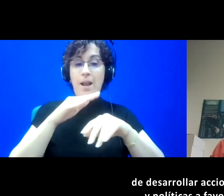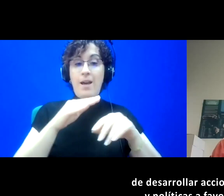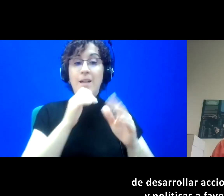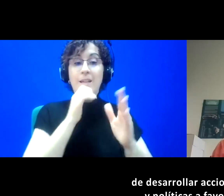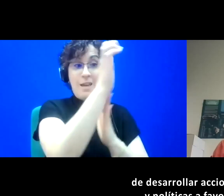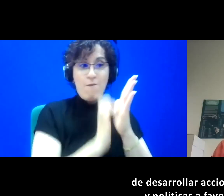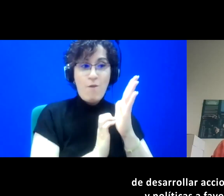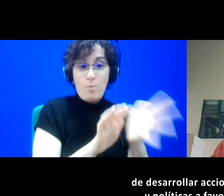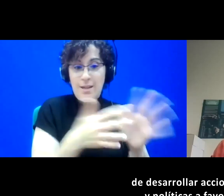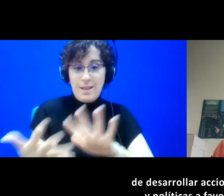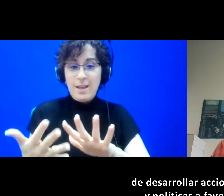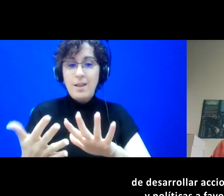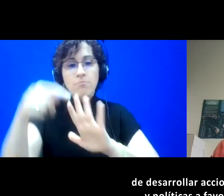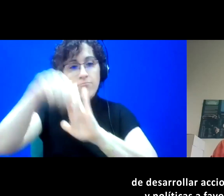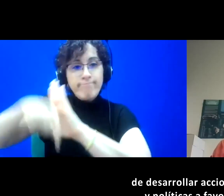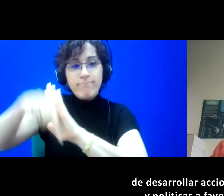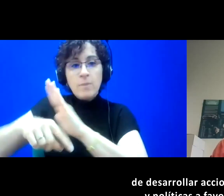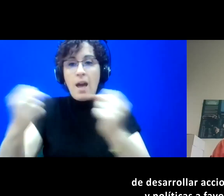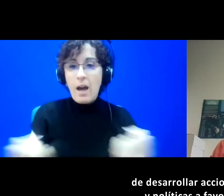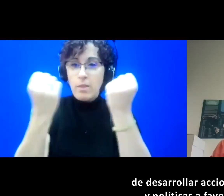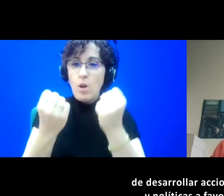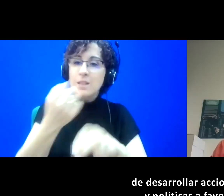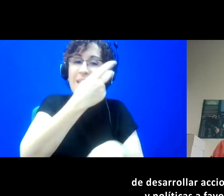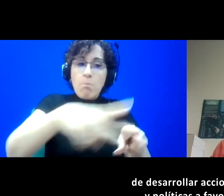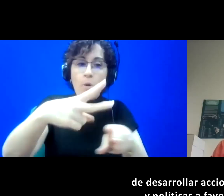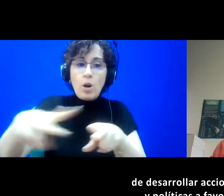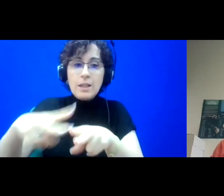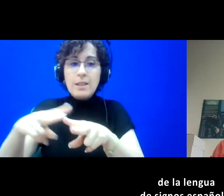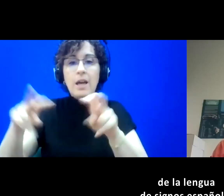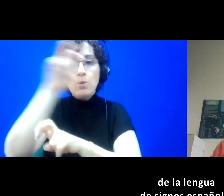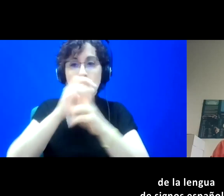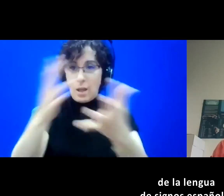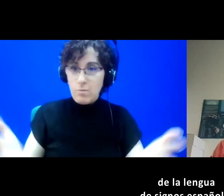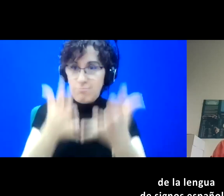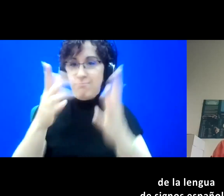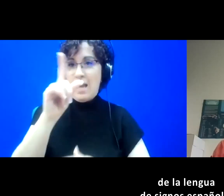desarrollar acciones y políticas a favor de la LSE.